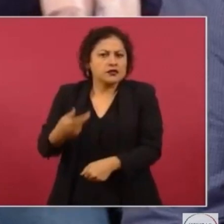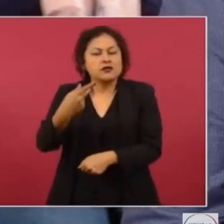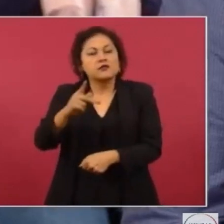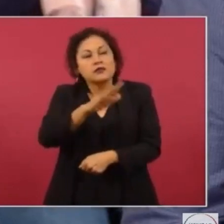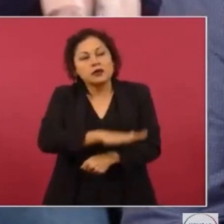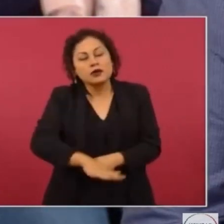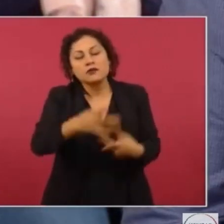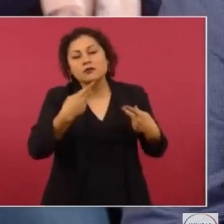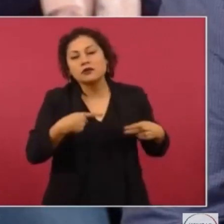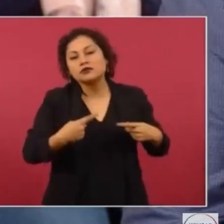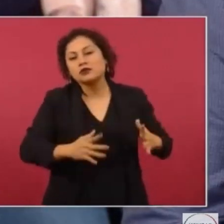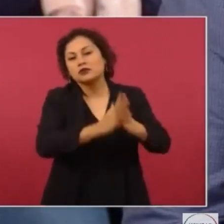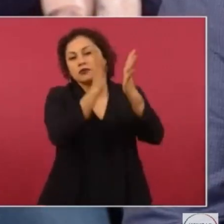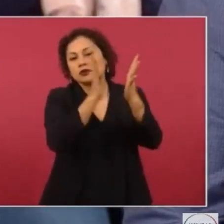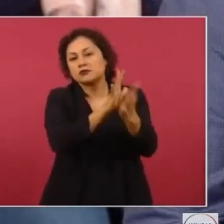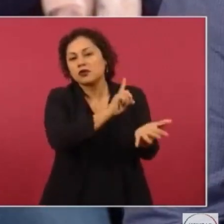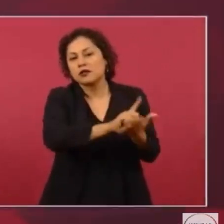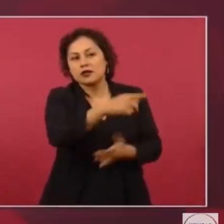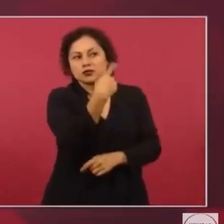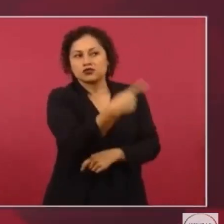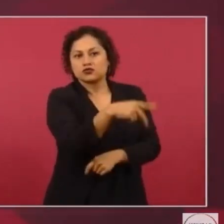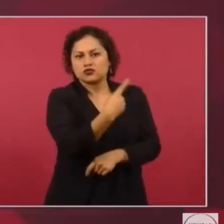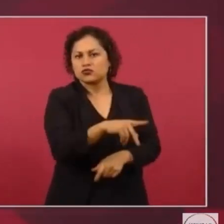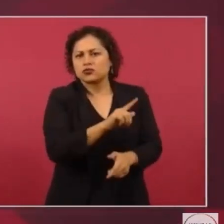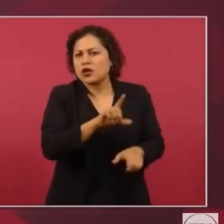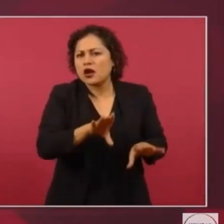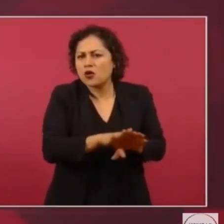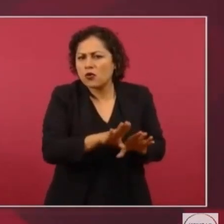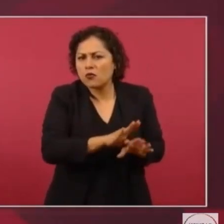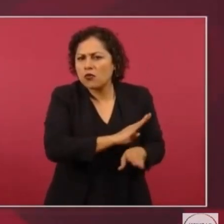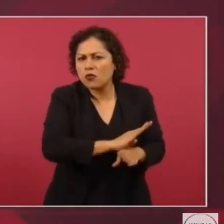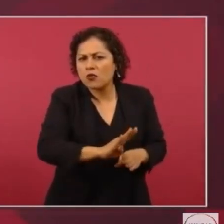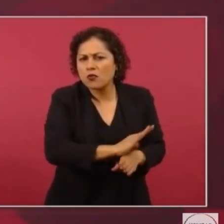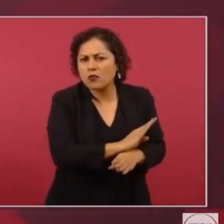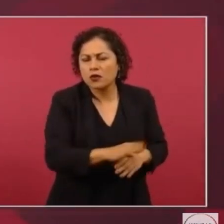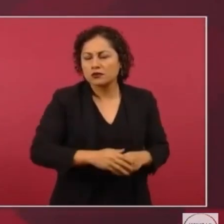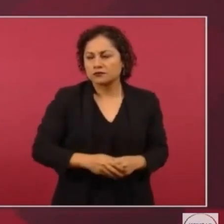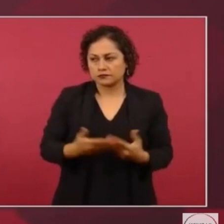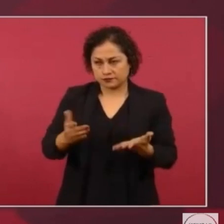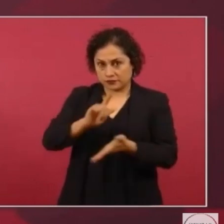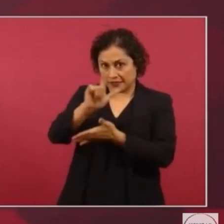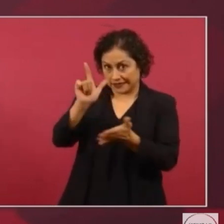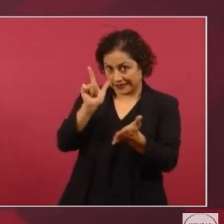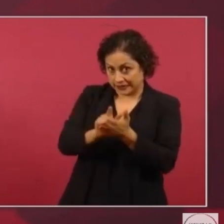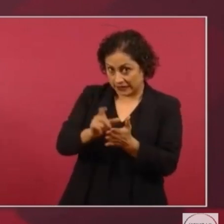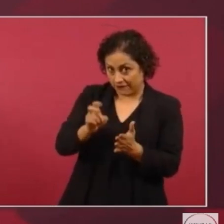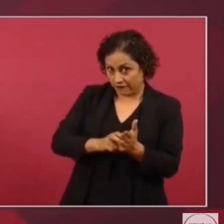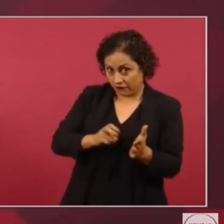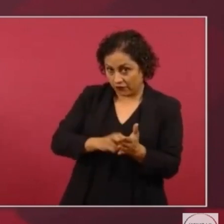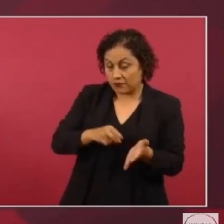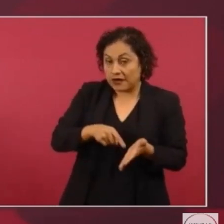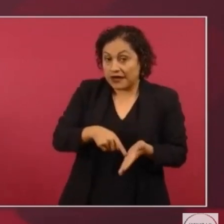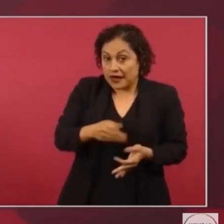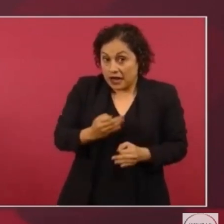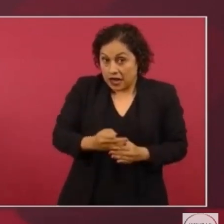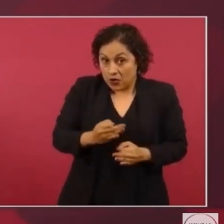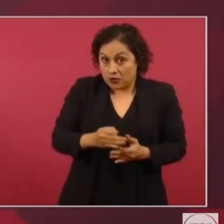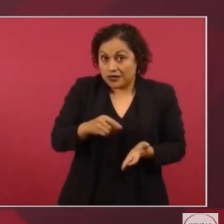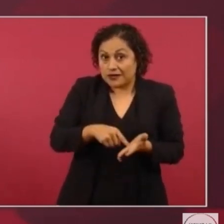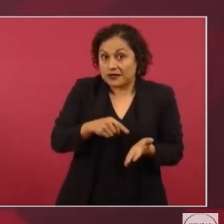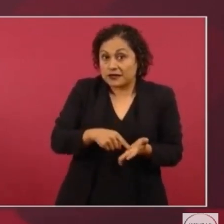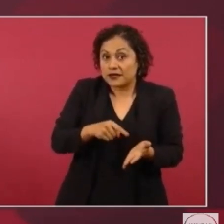los ciudadanos, ¿en qué se fortalece? Con la reforma, la reforma electoral, aún con